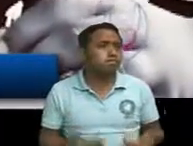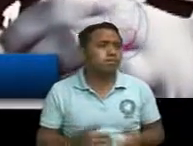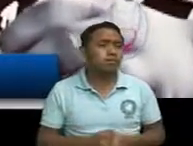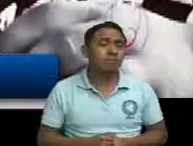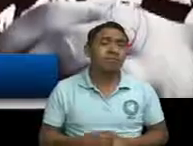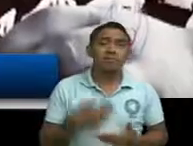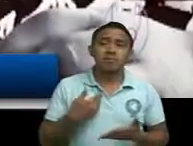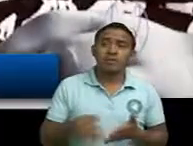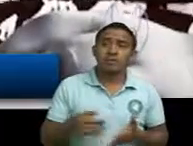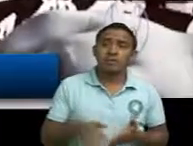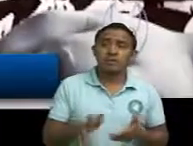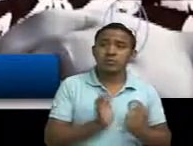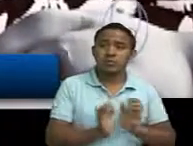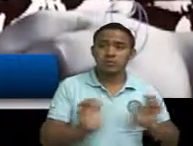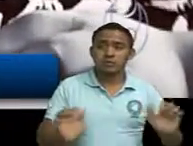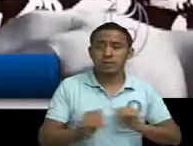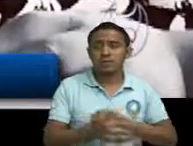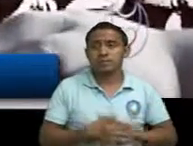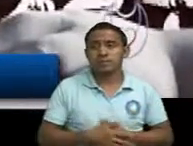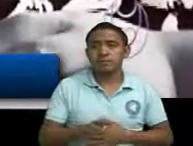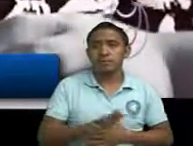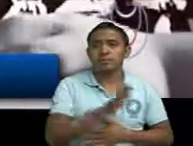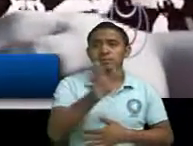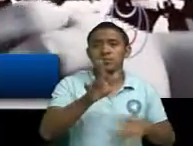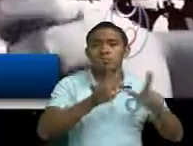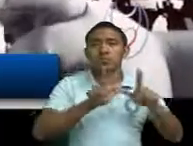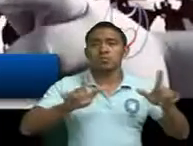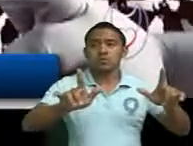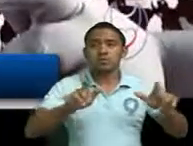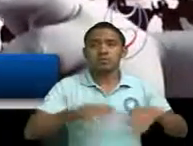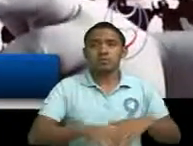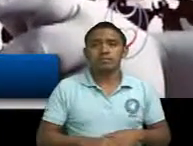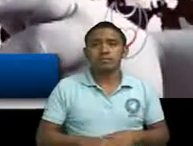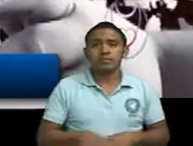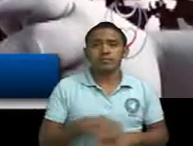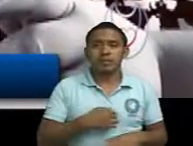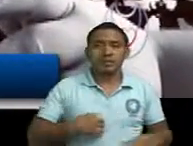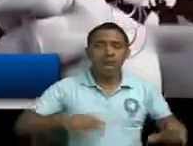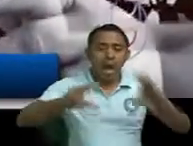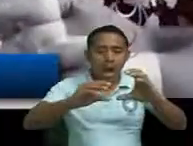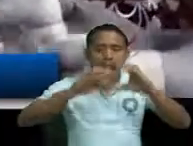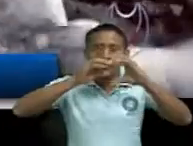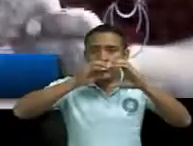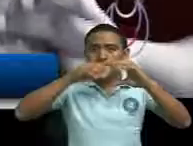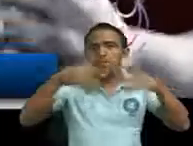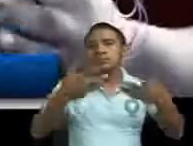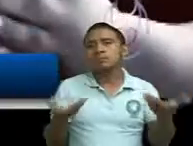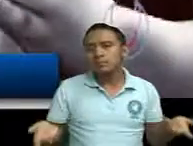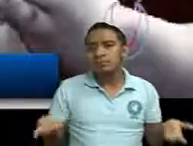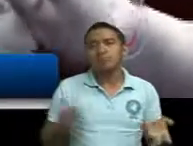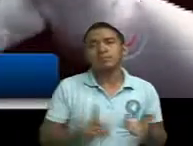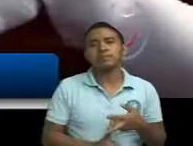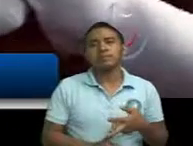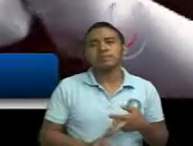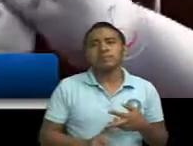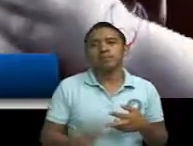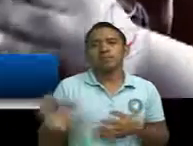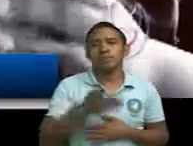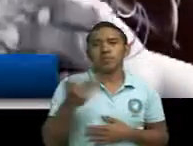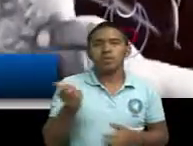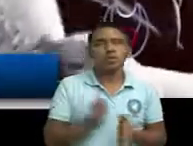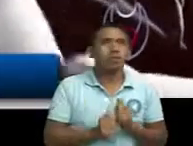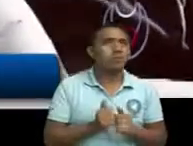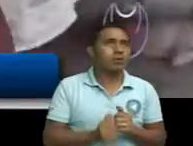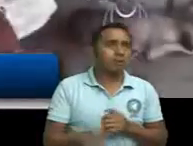una fascinación de los niños ir a los lugares donde... Hacen hamburguesas. Donde hacen hamburguesas, ¿sí? Sí. Ahora, los factores de